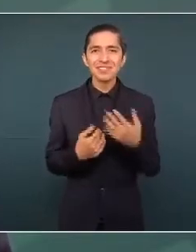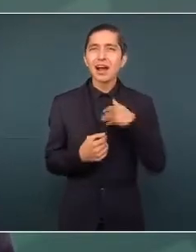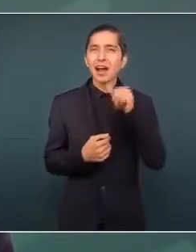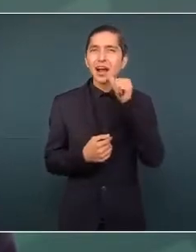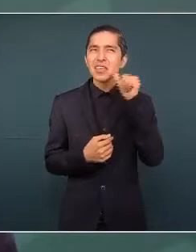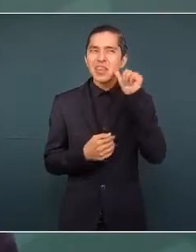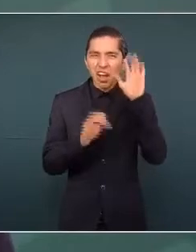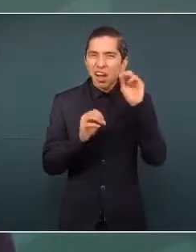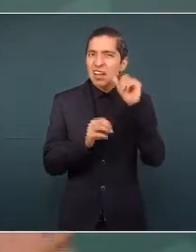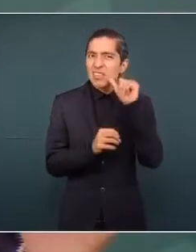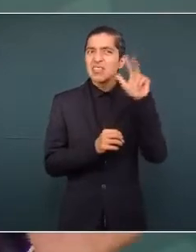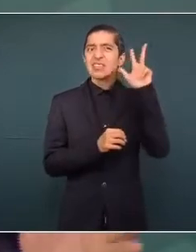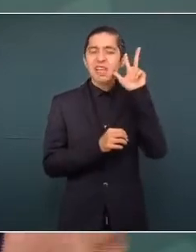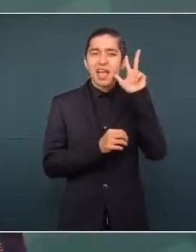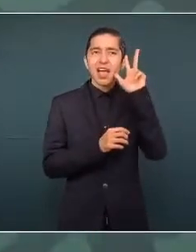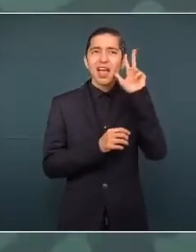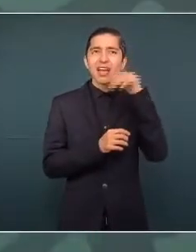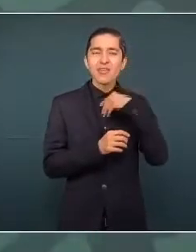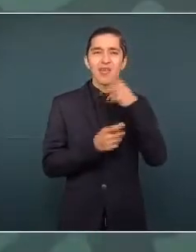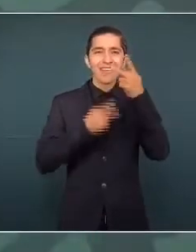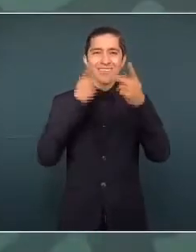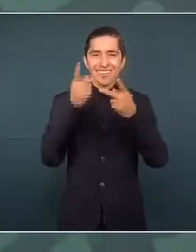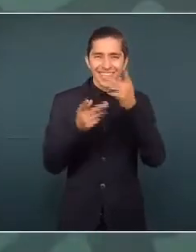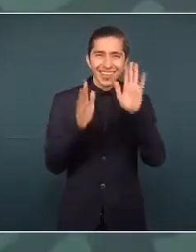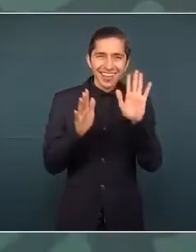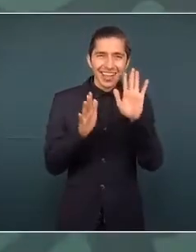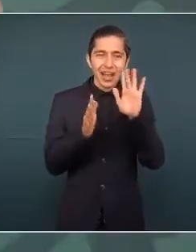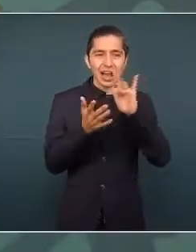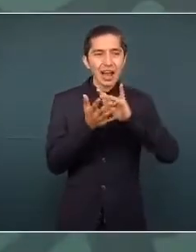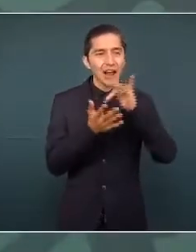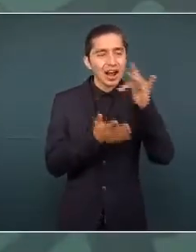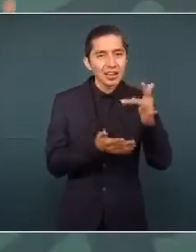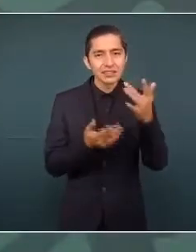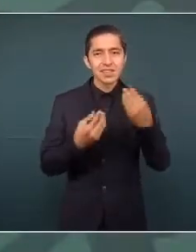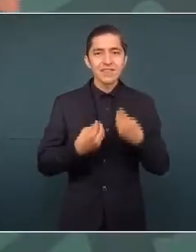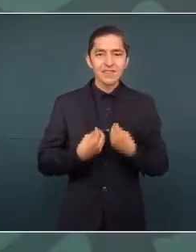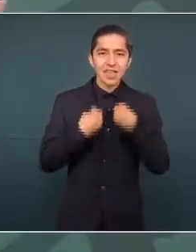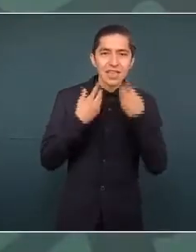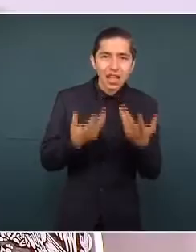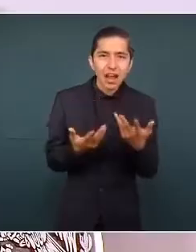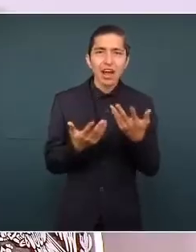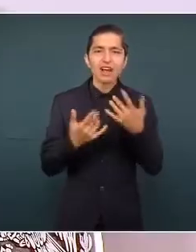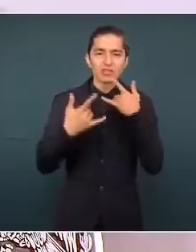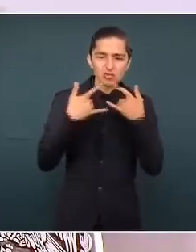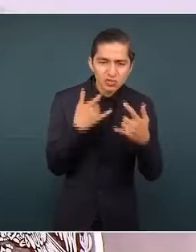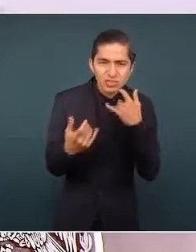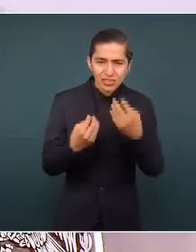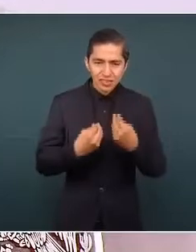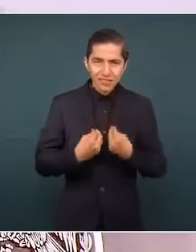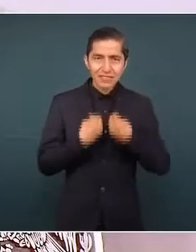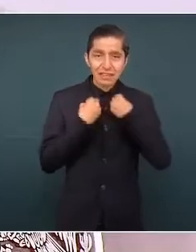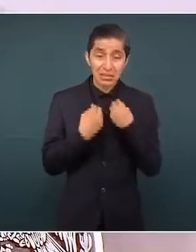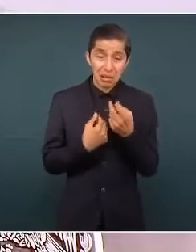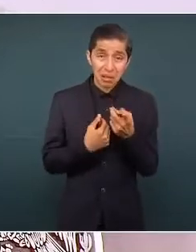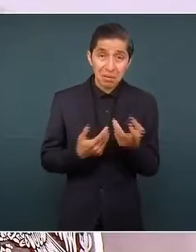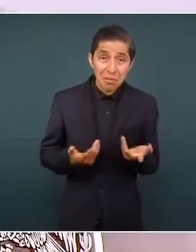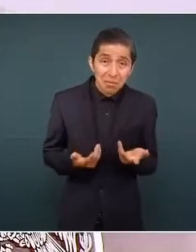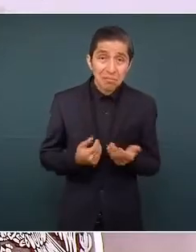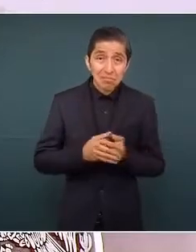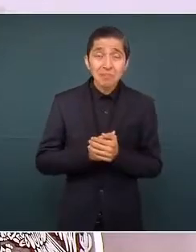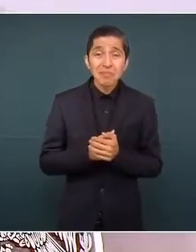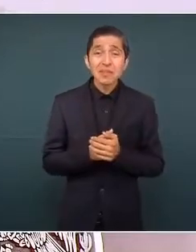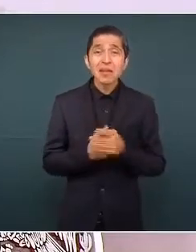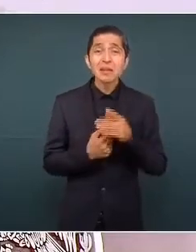antier, dije gracias a la vida, luchar por la vida y luchar también por